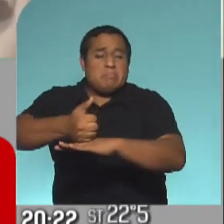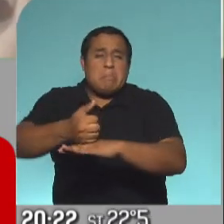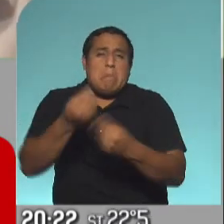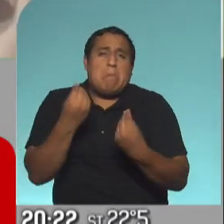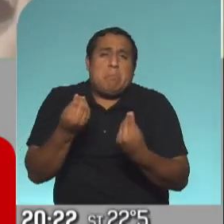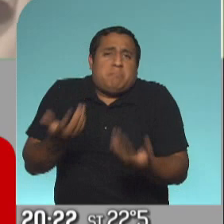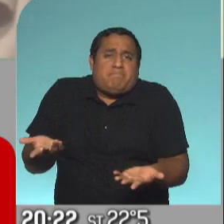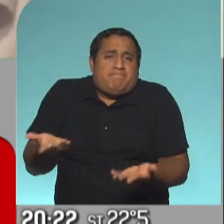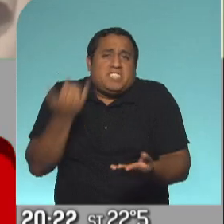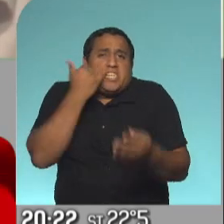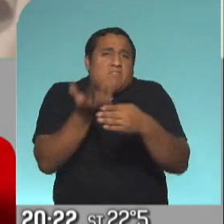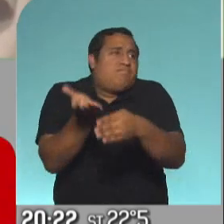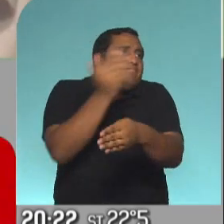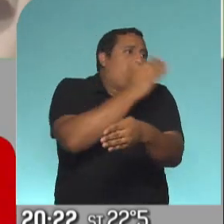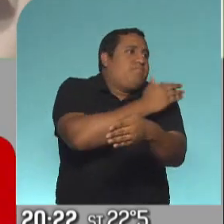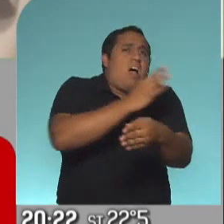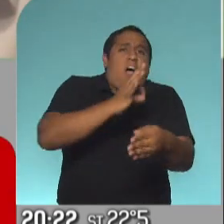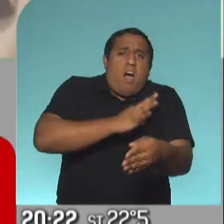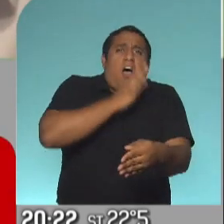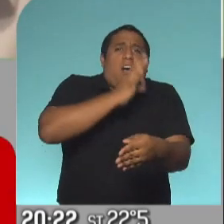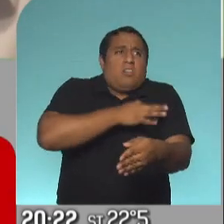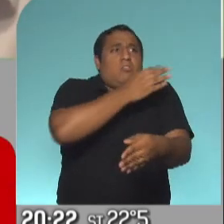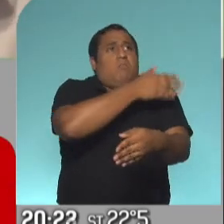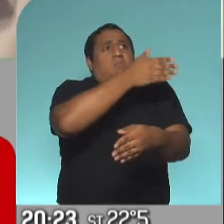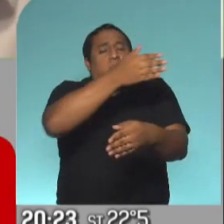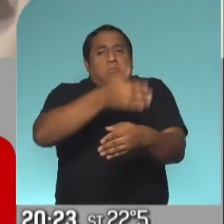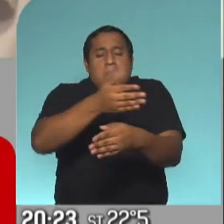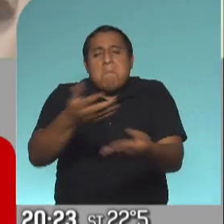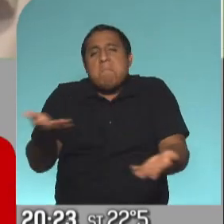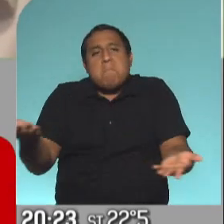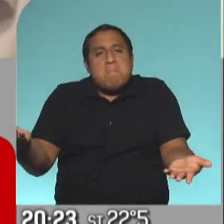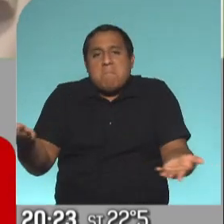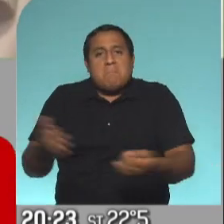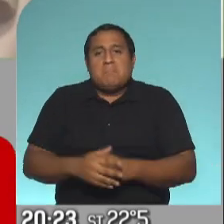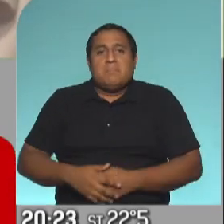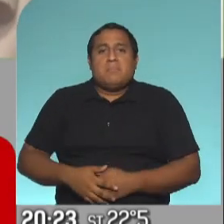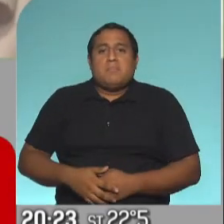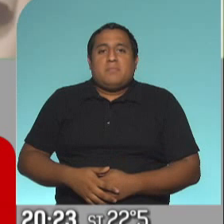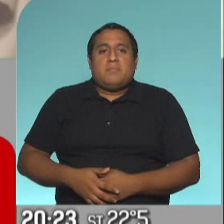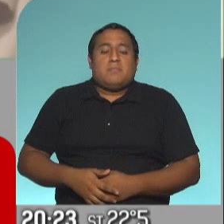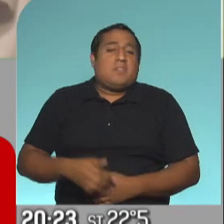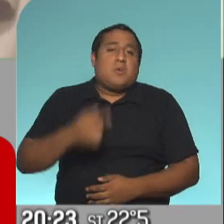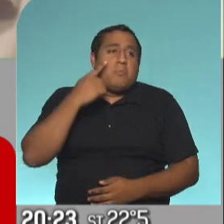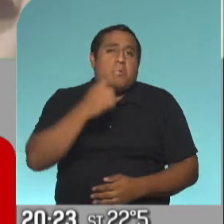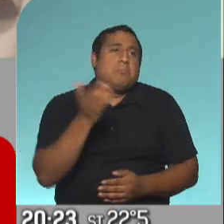pasado tanto tiempo que uno empieza a creer que, o empieza a ver cristalizarse la impunidad.